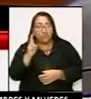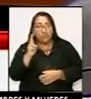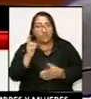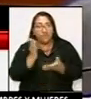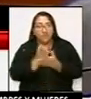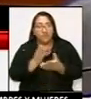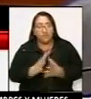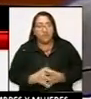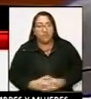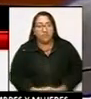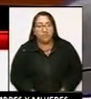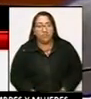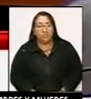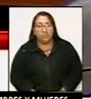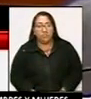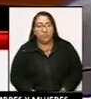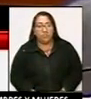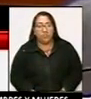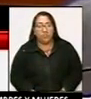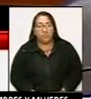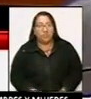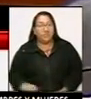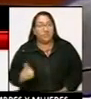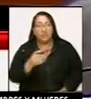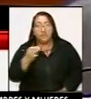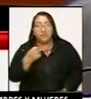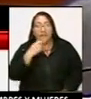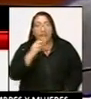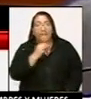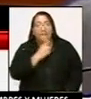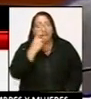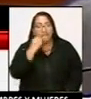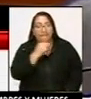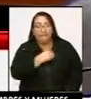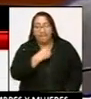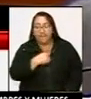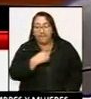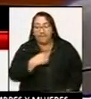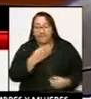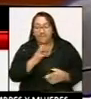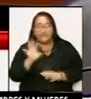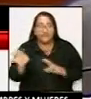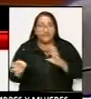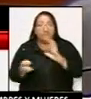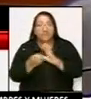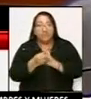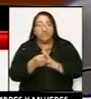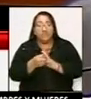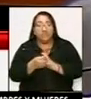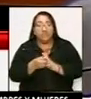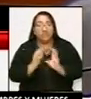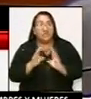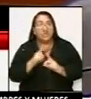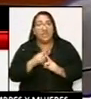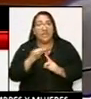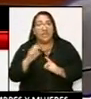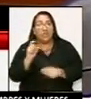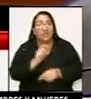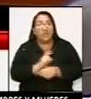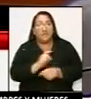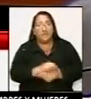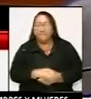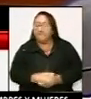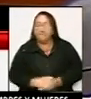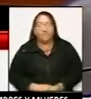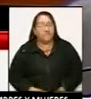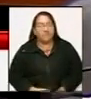centro de trabajo. No es cierto lo que dice el señor ministro, que se van a reincorporarse sin título pedagógico.